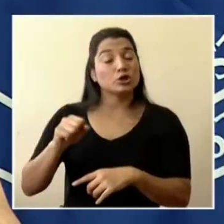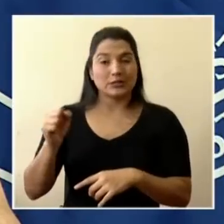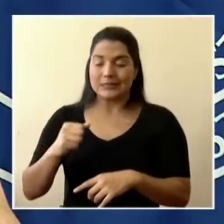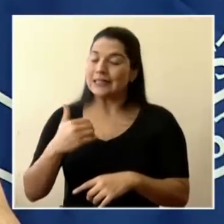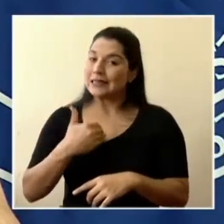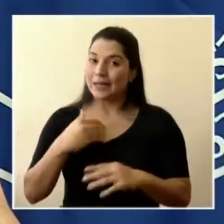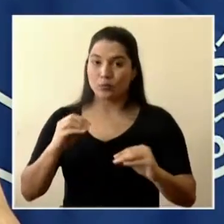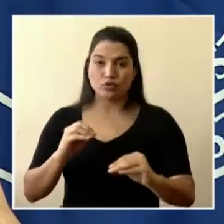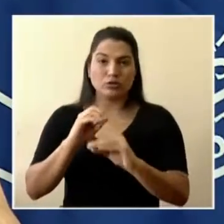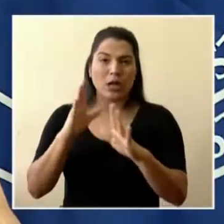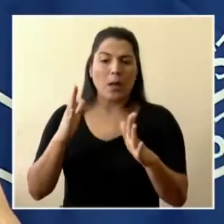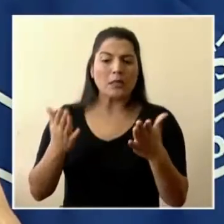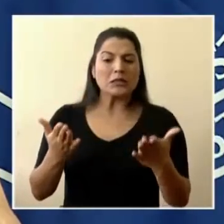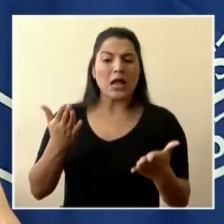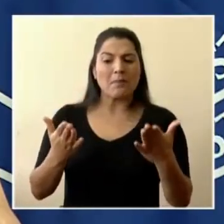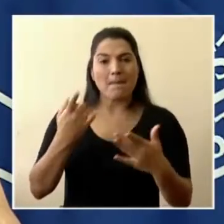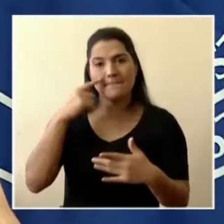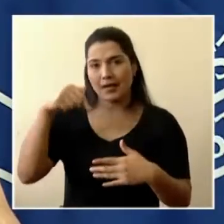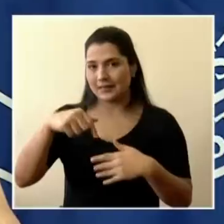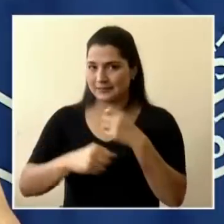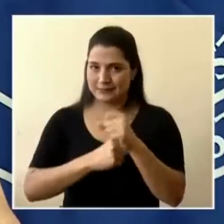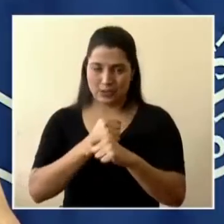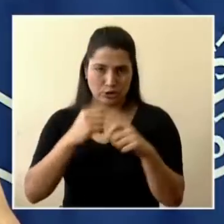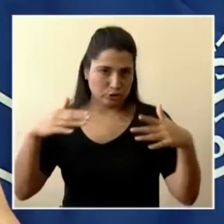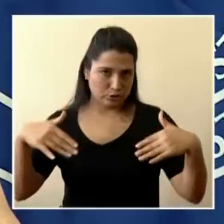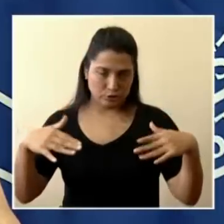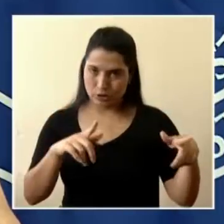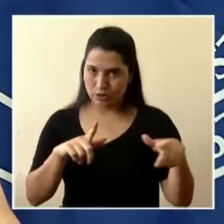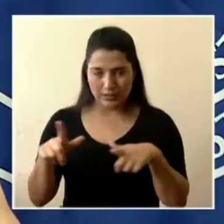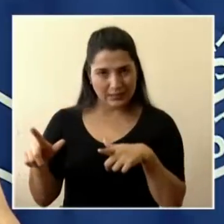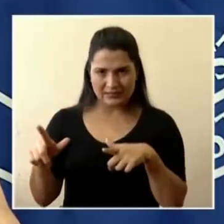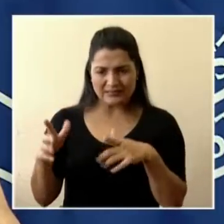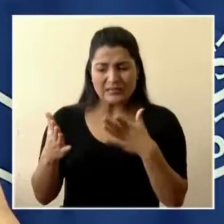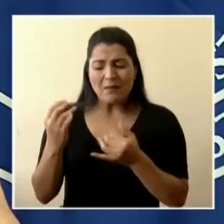que posiblemente ya para este año no va a estar disponible o a lo